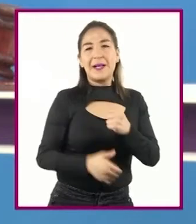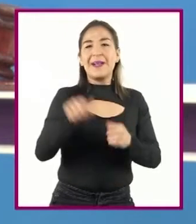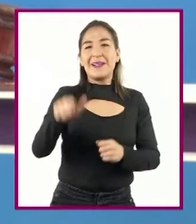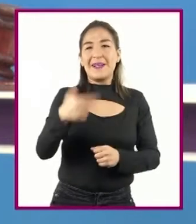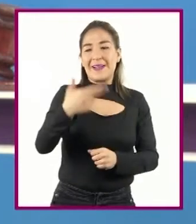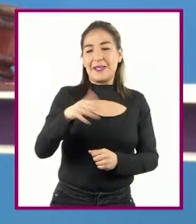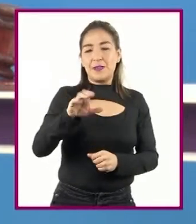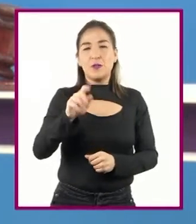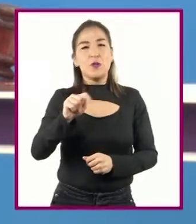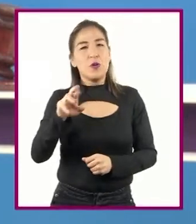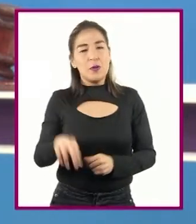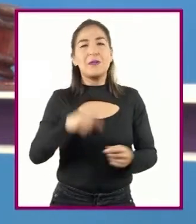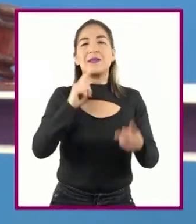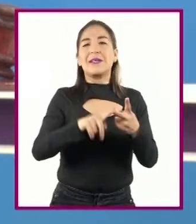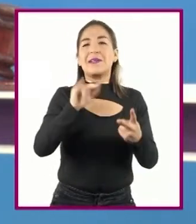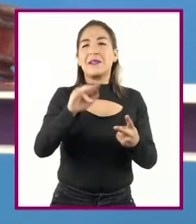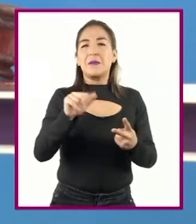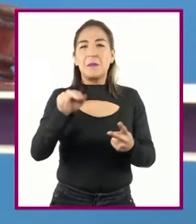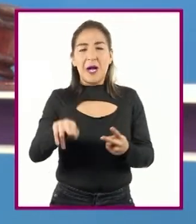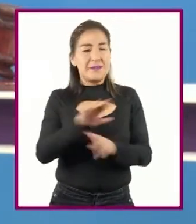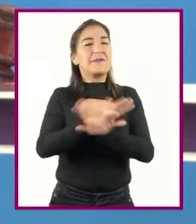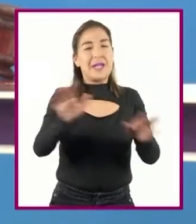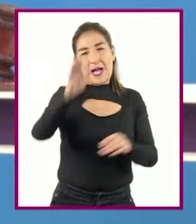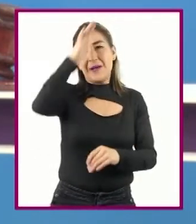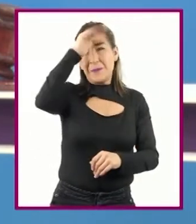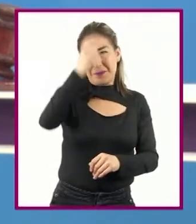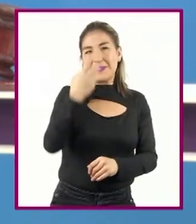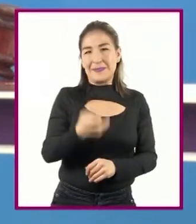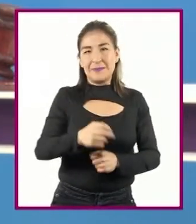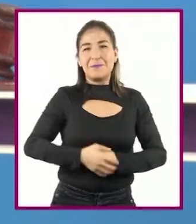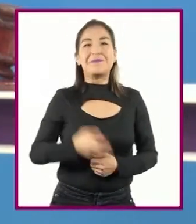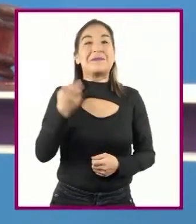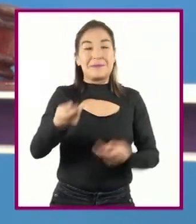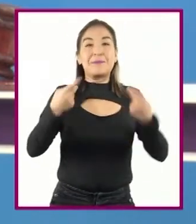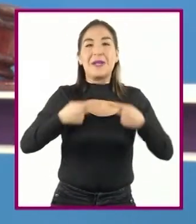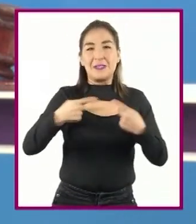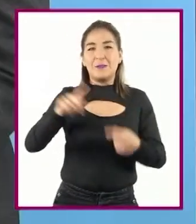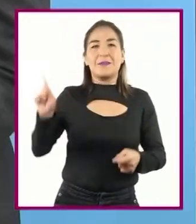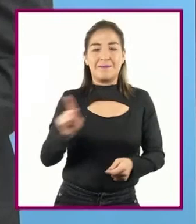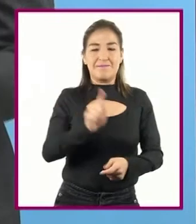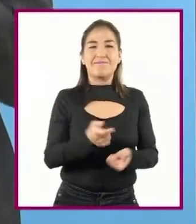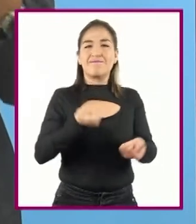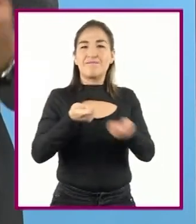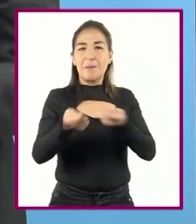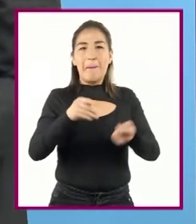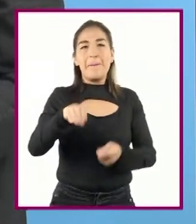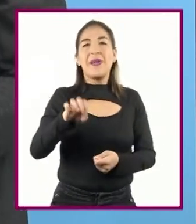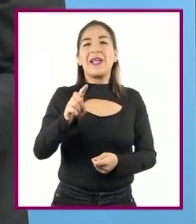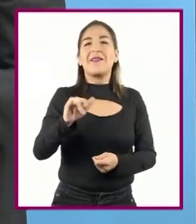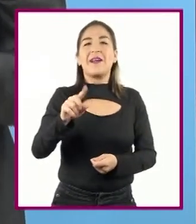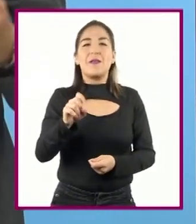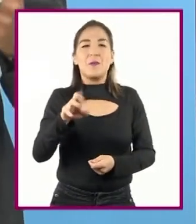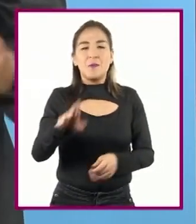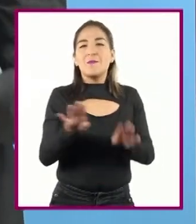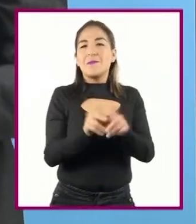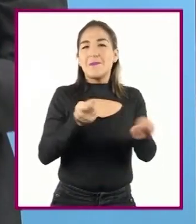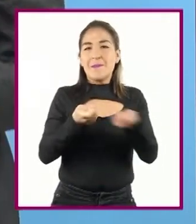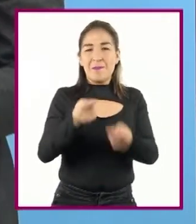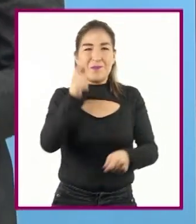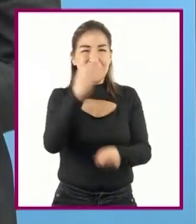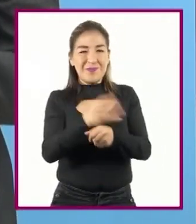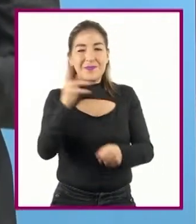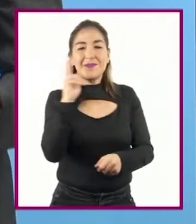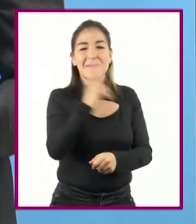Iván llegaron a un acuerdo? Eso hace un mediador o mediadora. No es raro que hayan